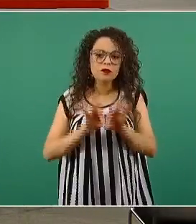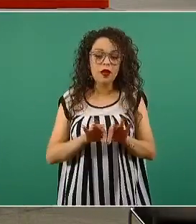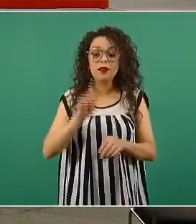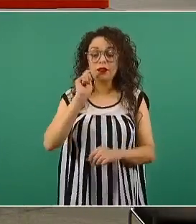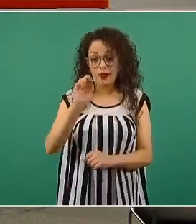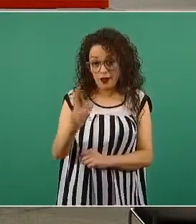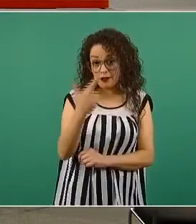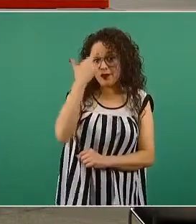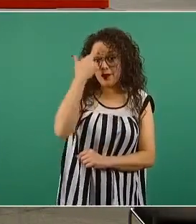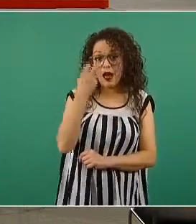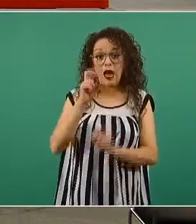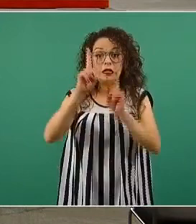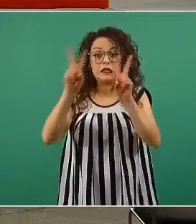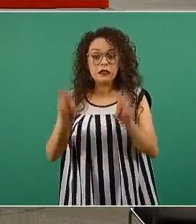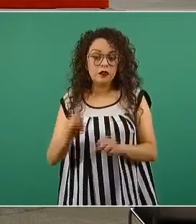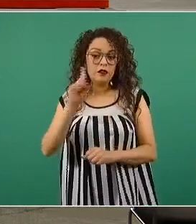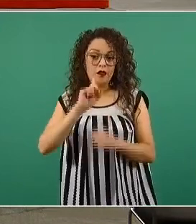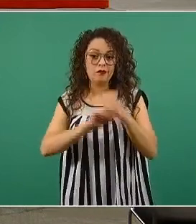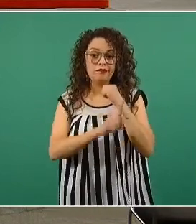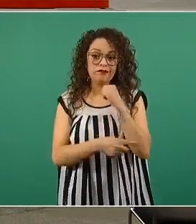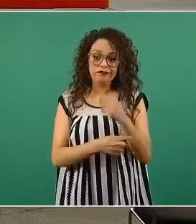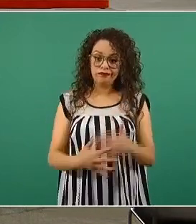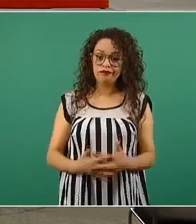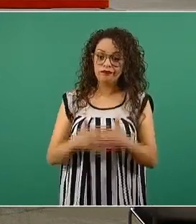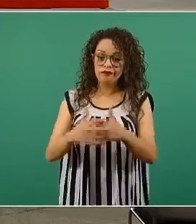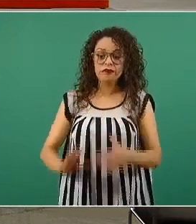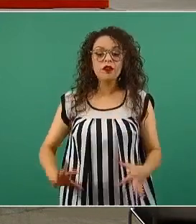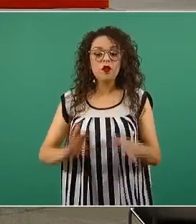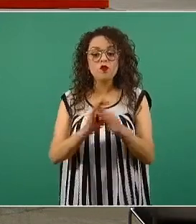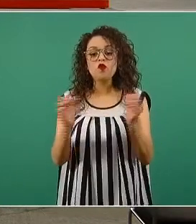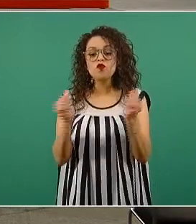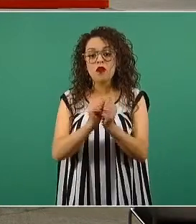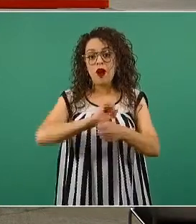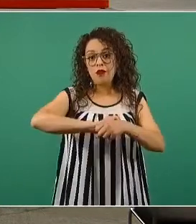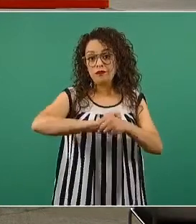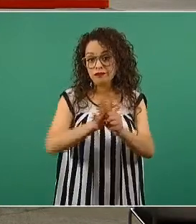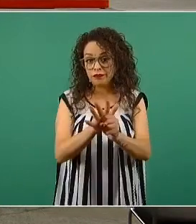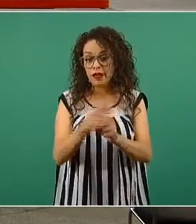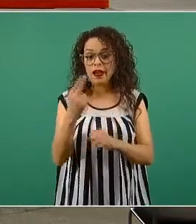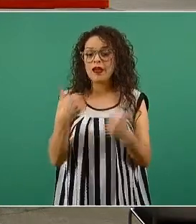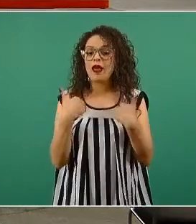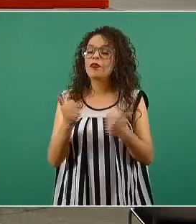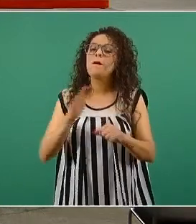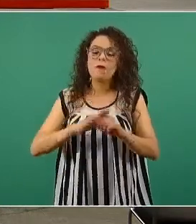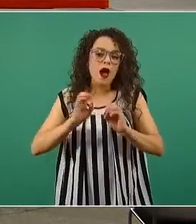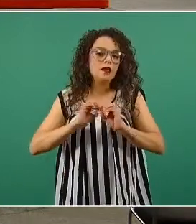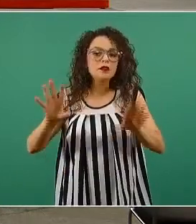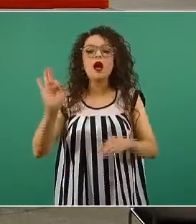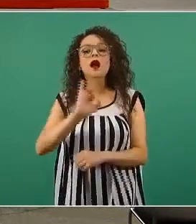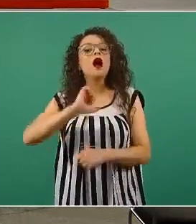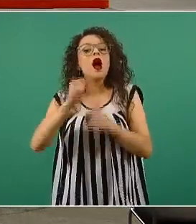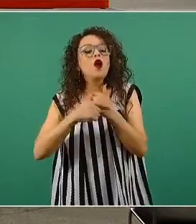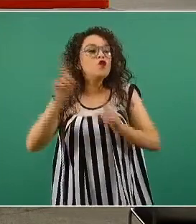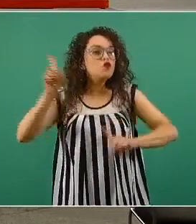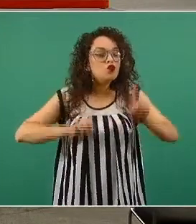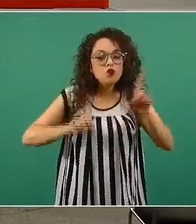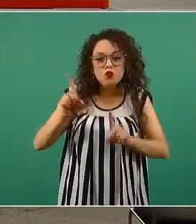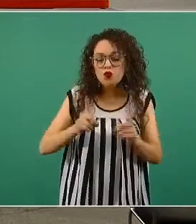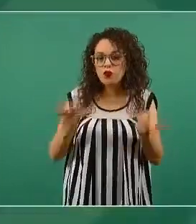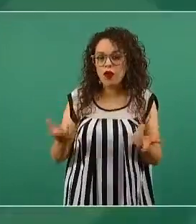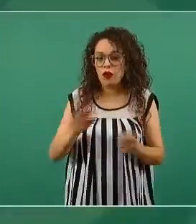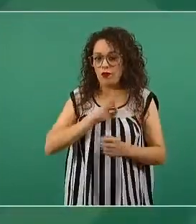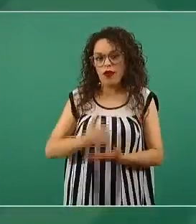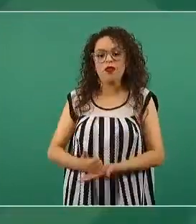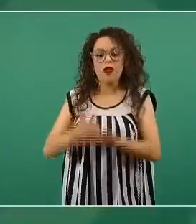recordar el tema, ¿no?, del embarazo y COVID, y que quede un poco más claro algunas dudas o algunos elementos que nos